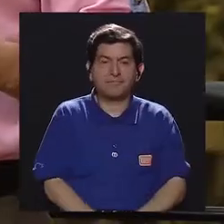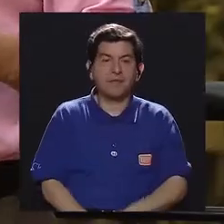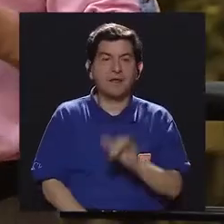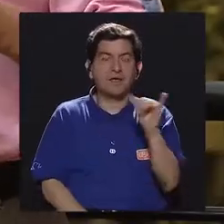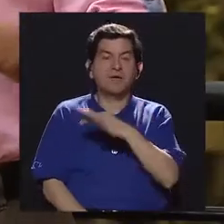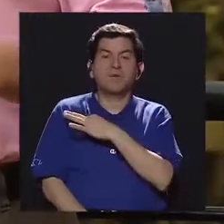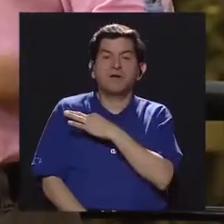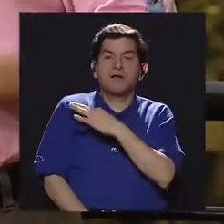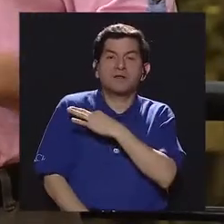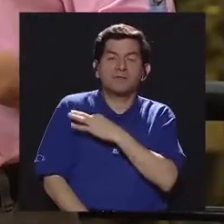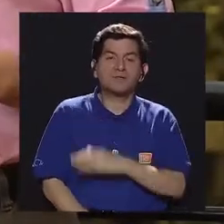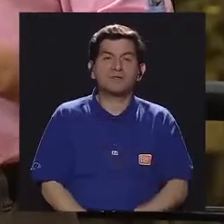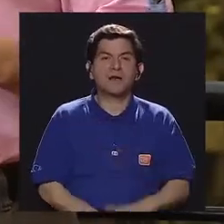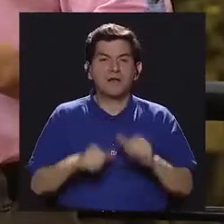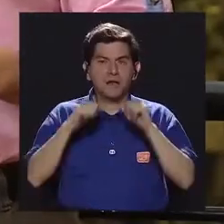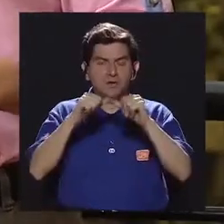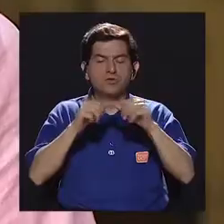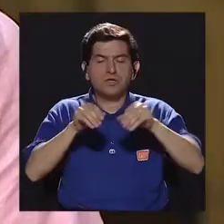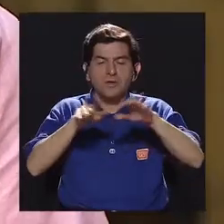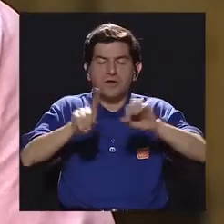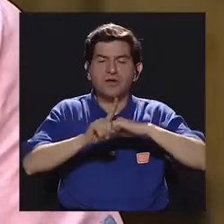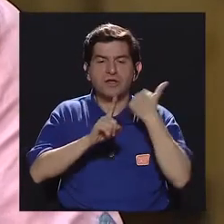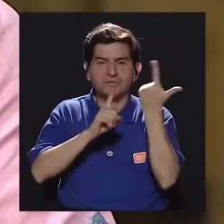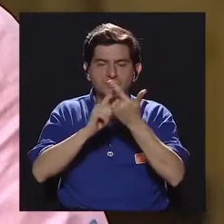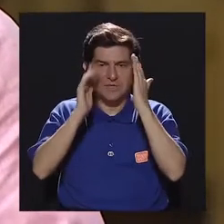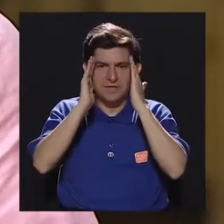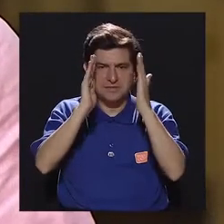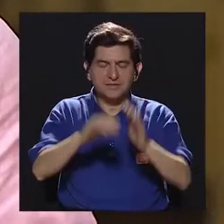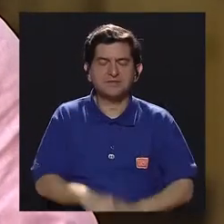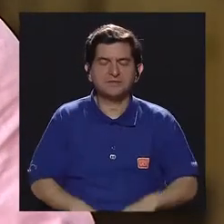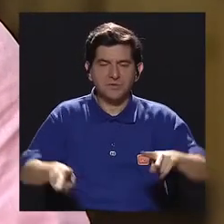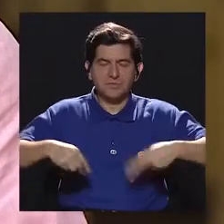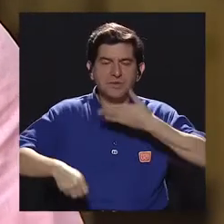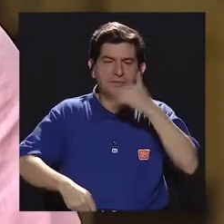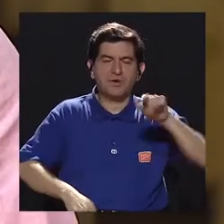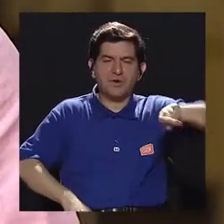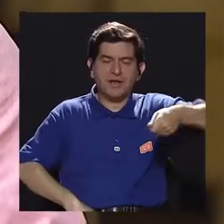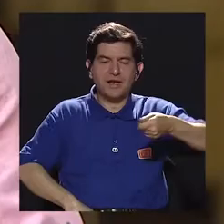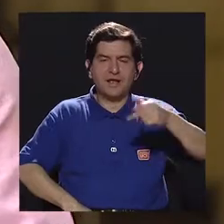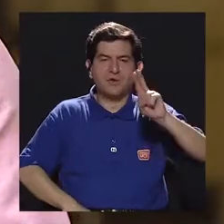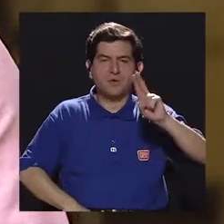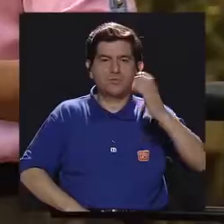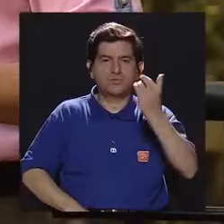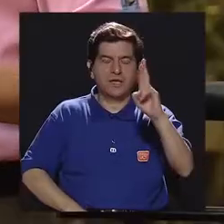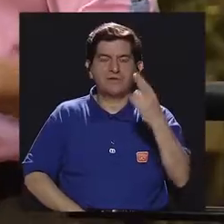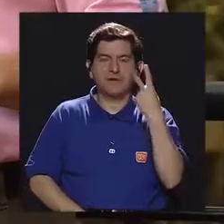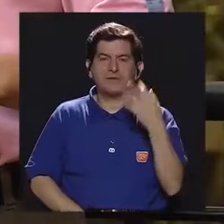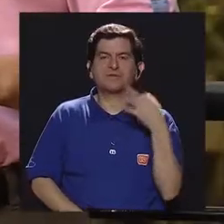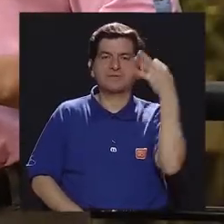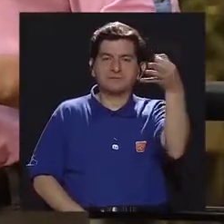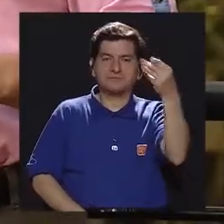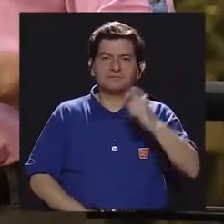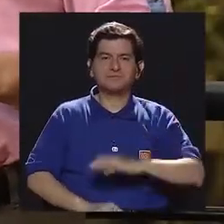los invitamos a que nos puedan seguir en nuestras redes sociales, Vivir Mejor, Canal UCR, y hasta pronto.